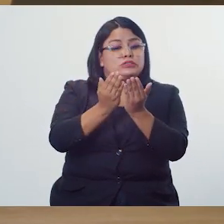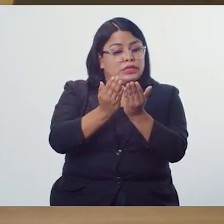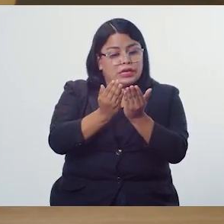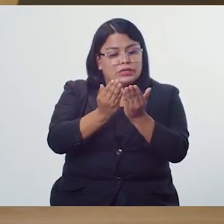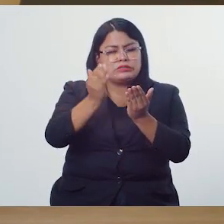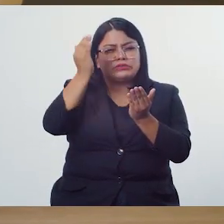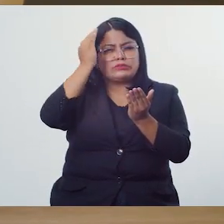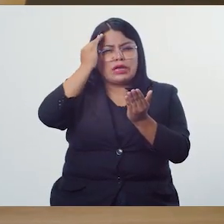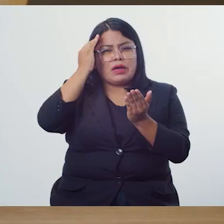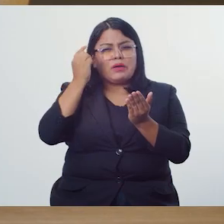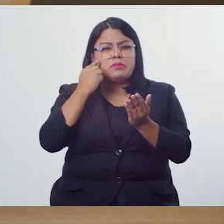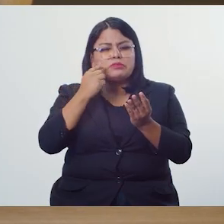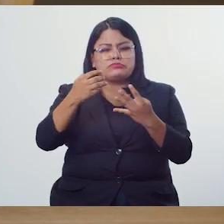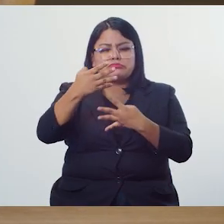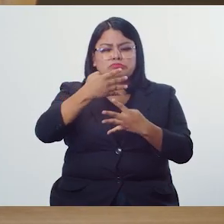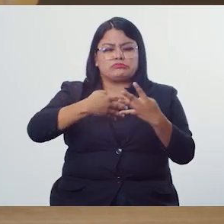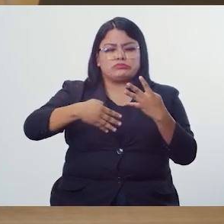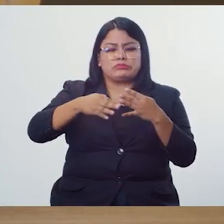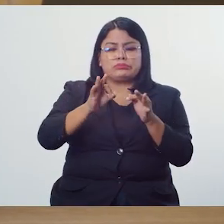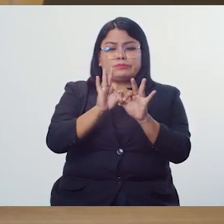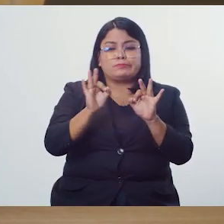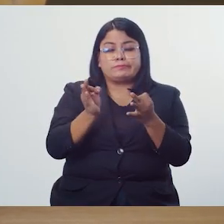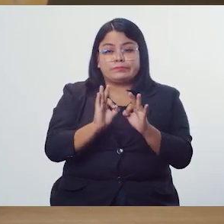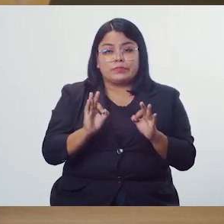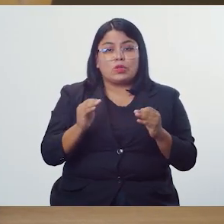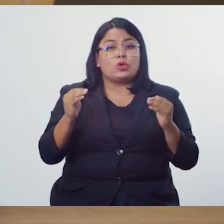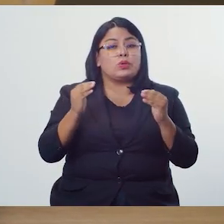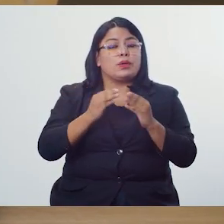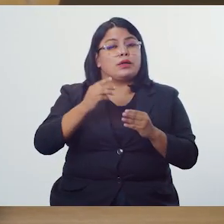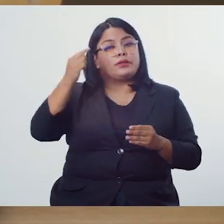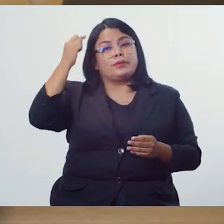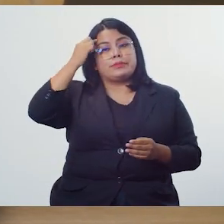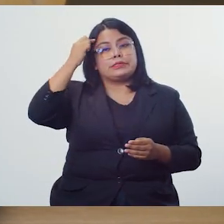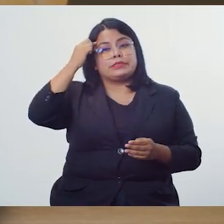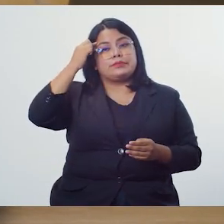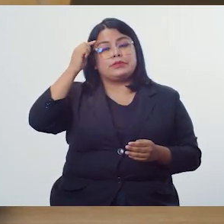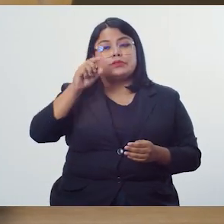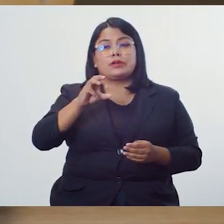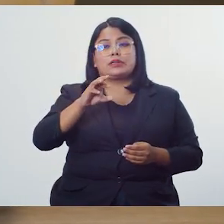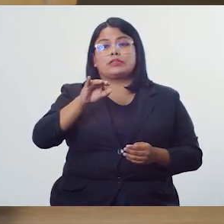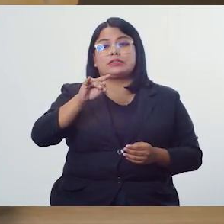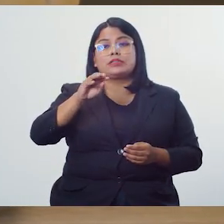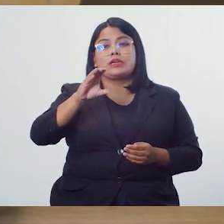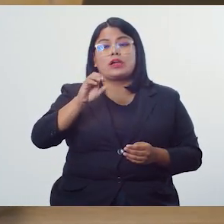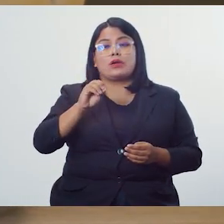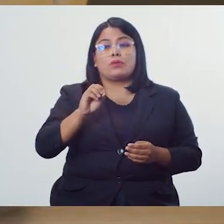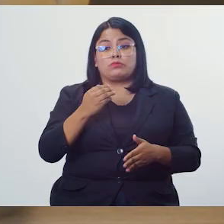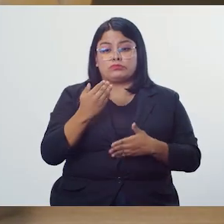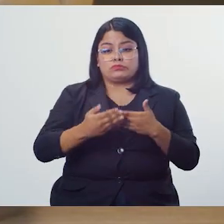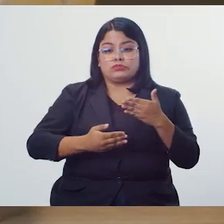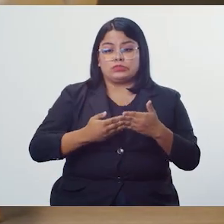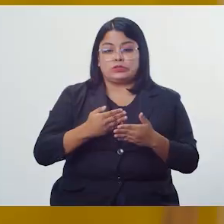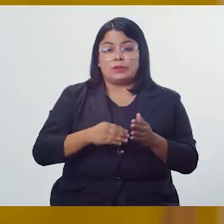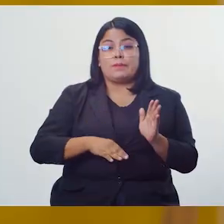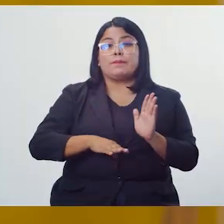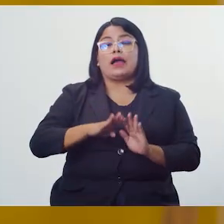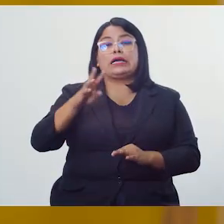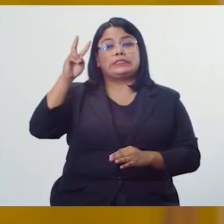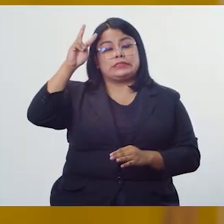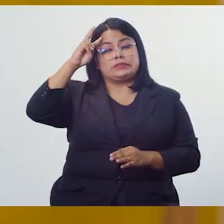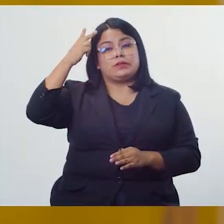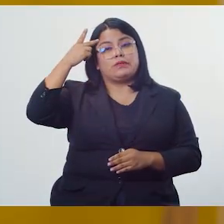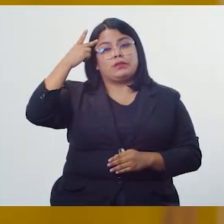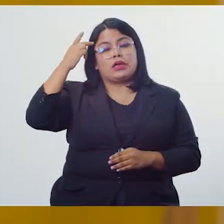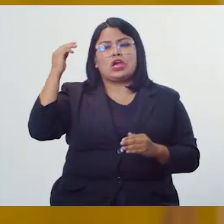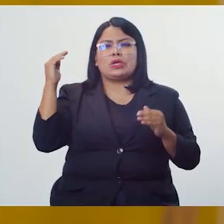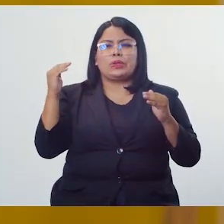poder identificar el contexto del texto, además el pensamiento crítico, que es uno de los procesos más